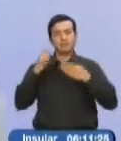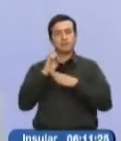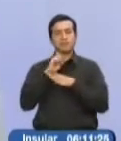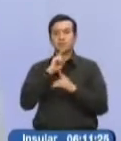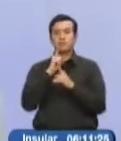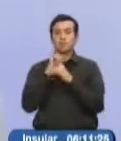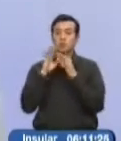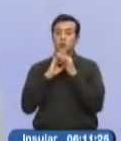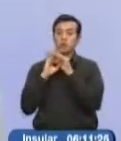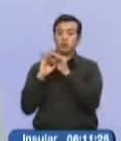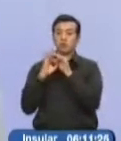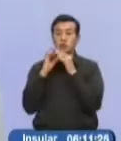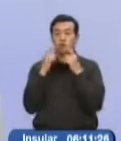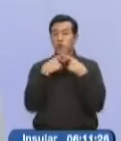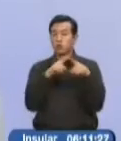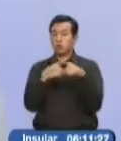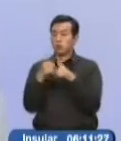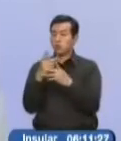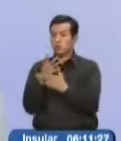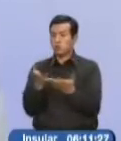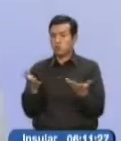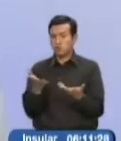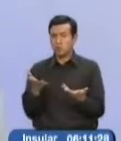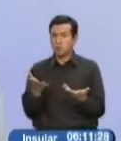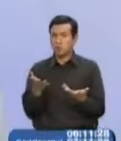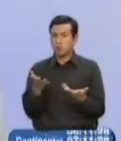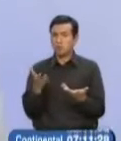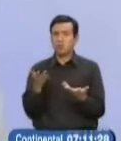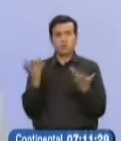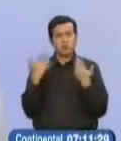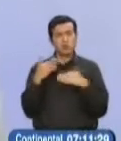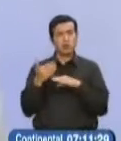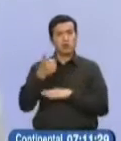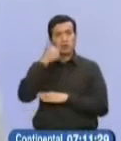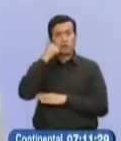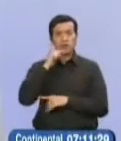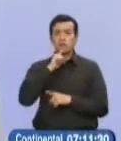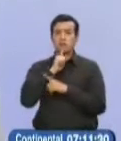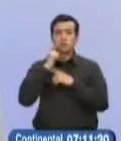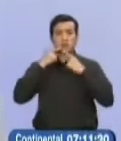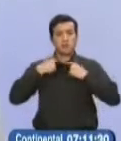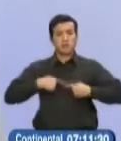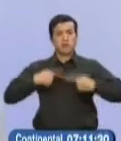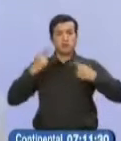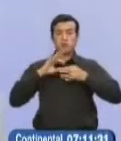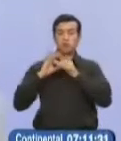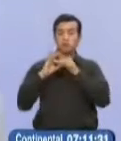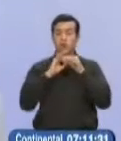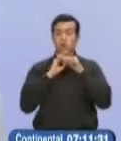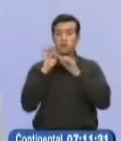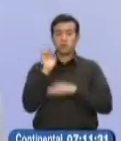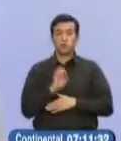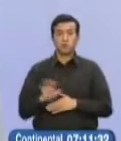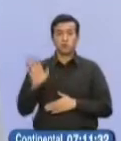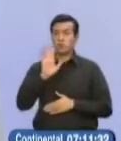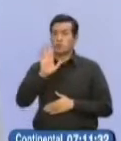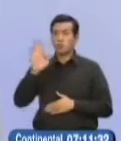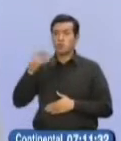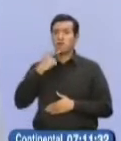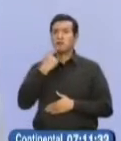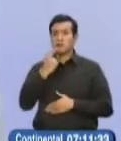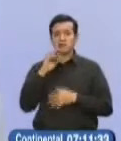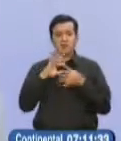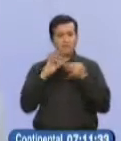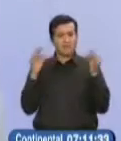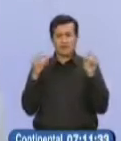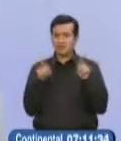la unidad en la diversidad. Y cosa extraña, Carlos, hemos revisado ayer las declaraciones de la Unión Europea y también la Unión Europea utiliza